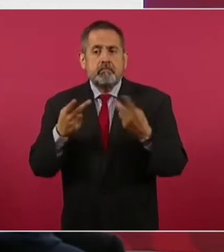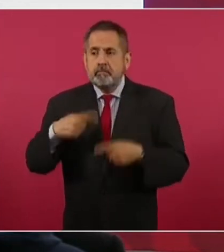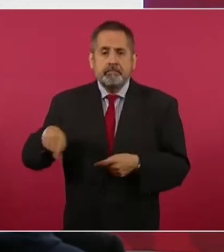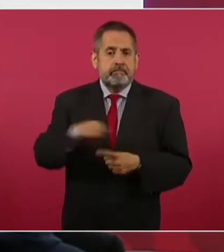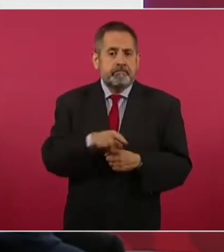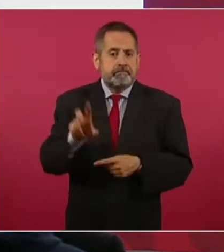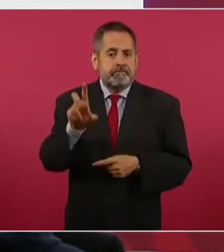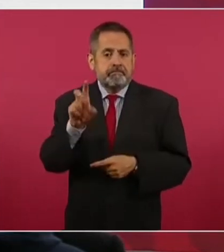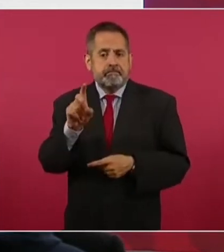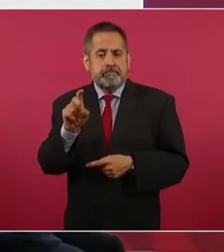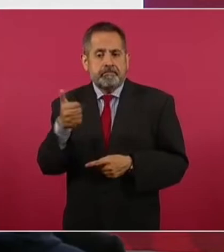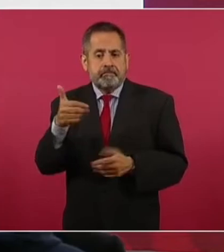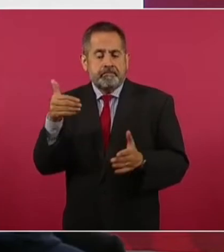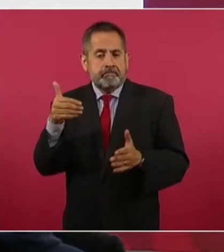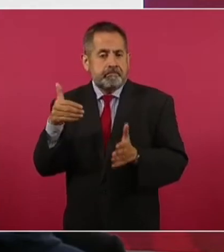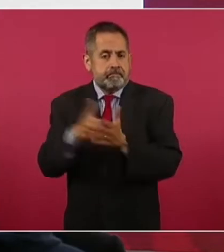36.